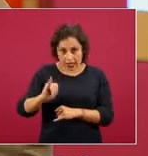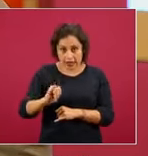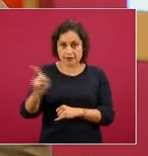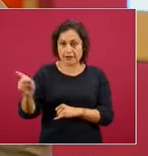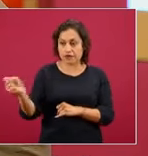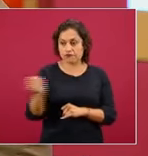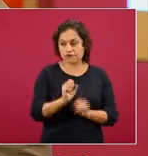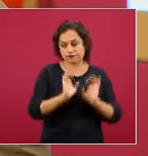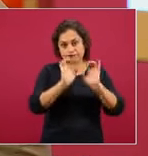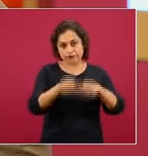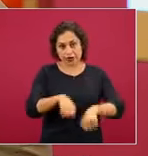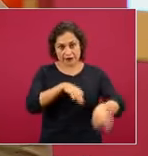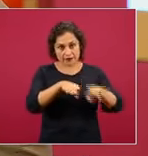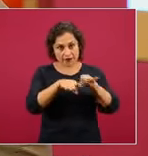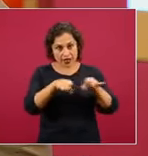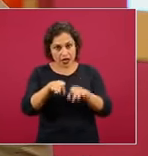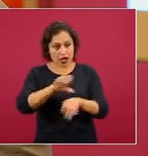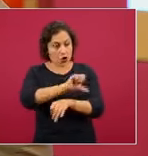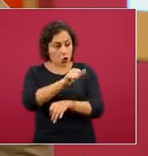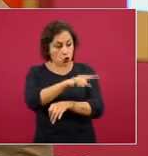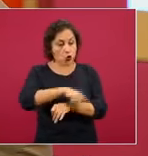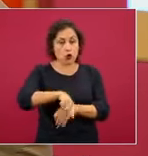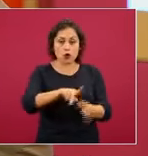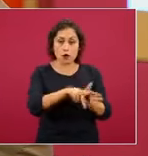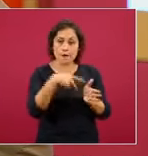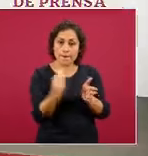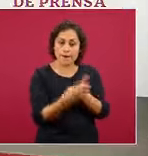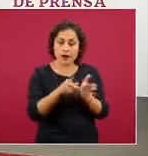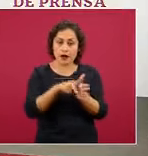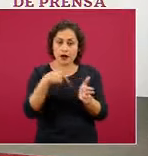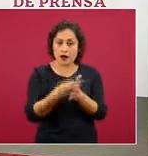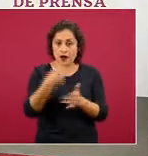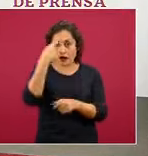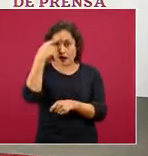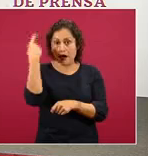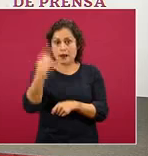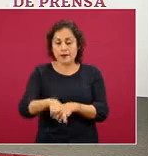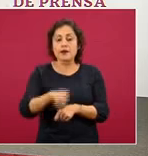el gran déficit que históricamente tenemos de personal para la salud.